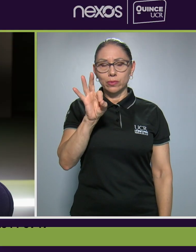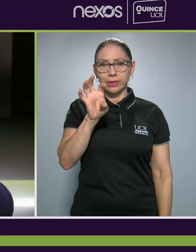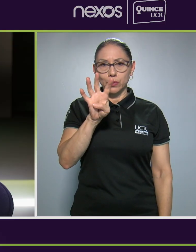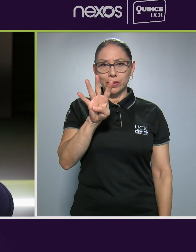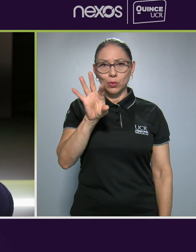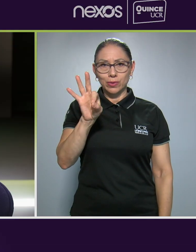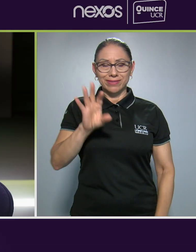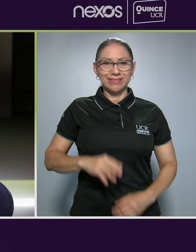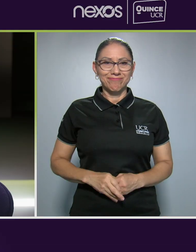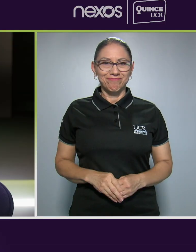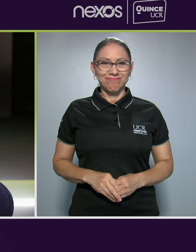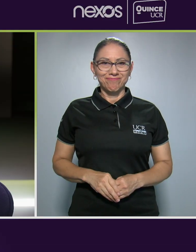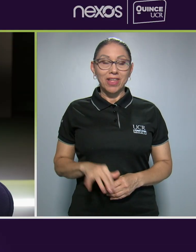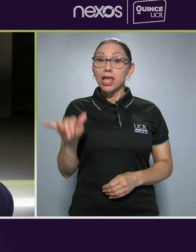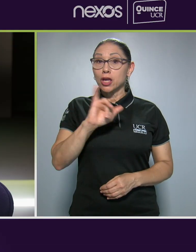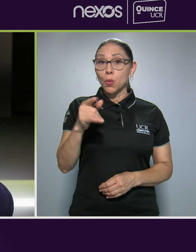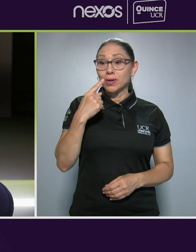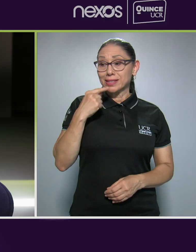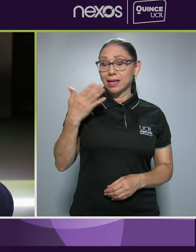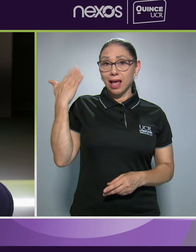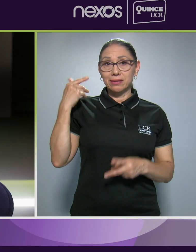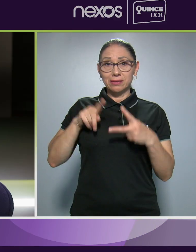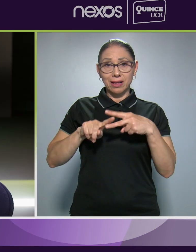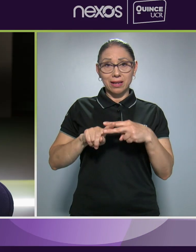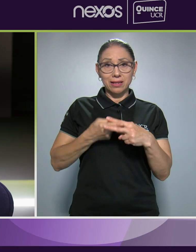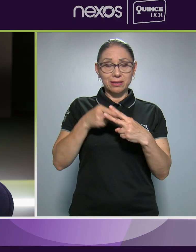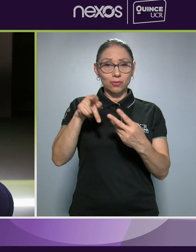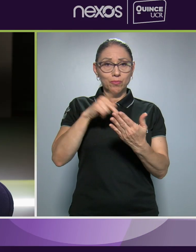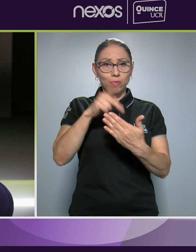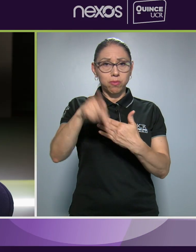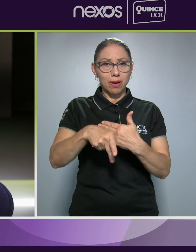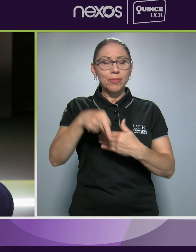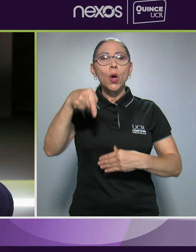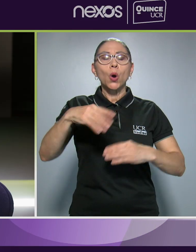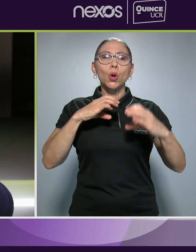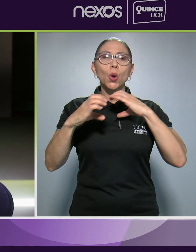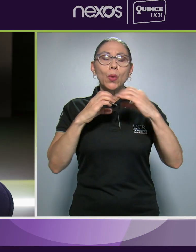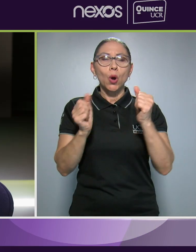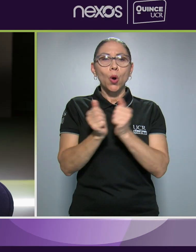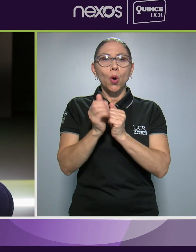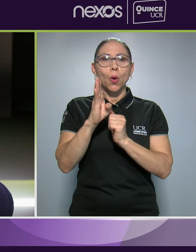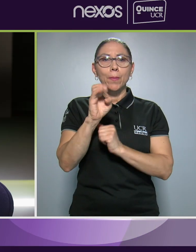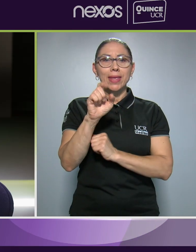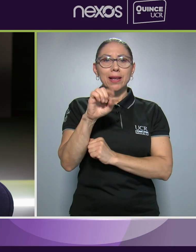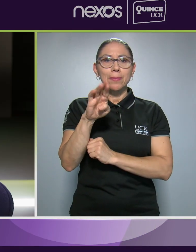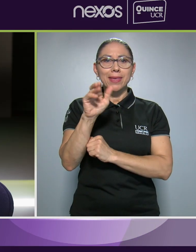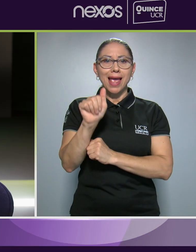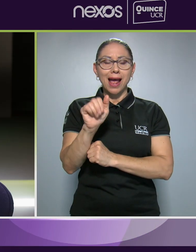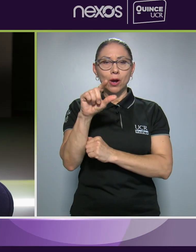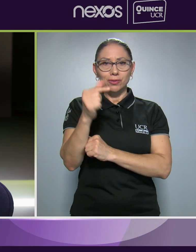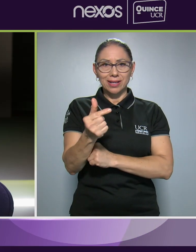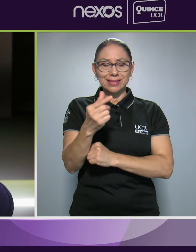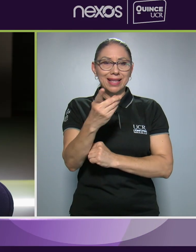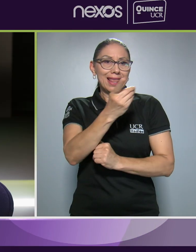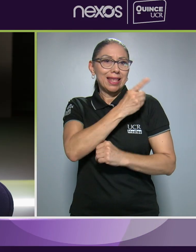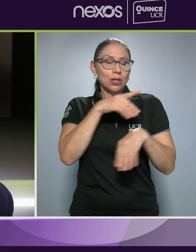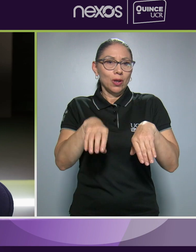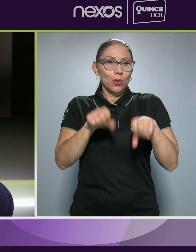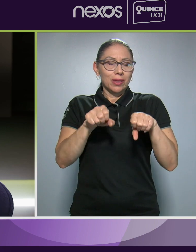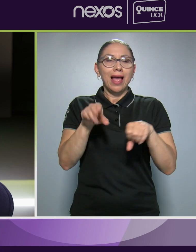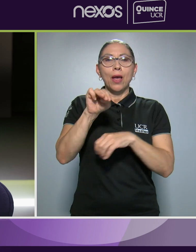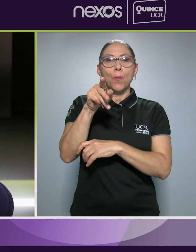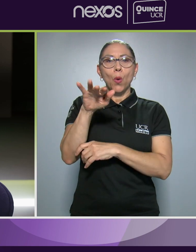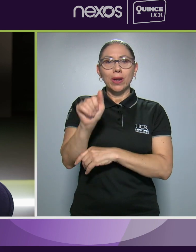2511-6949. Y como les anuncié al comienzo de esta edición, hoy conversaremos con Vilvia González, directora ejecutiva, y Mónica